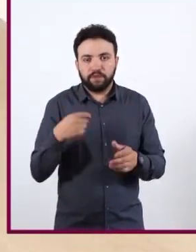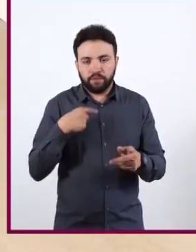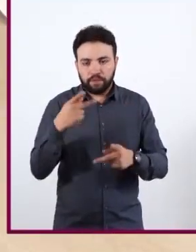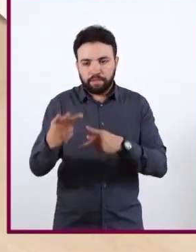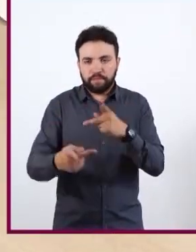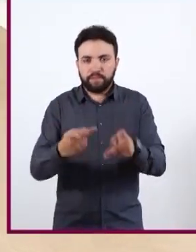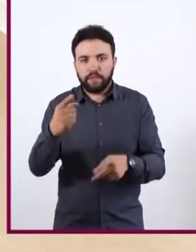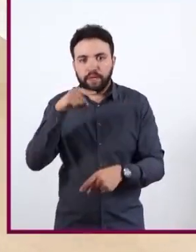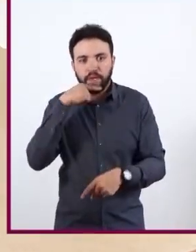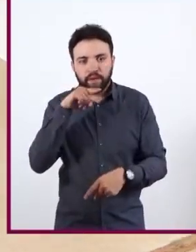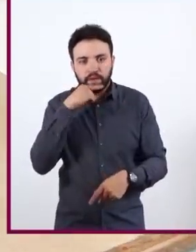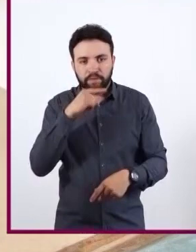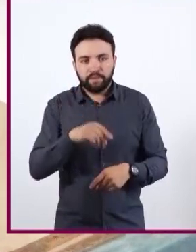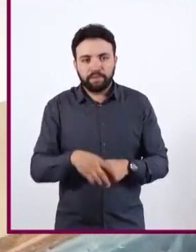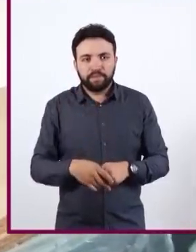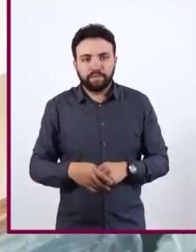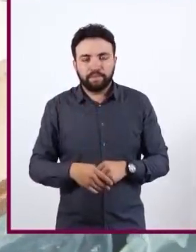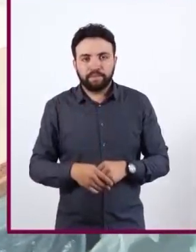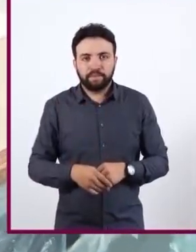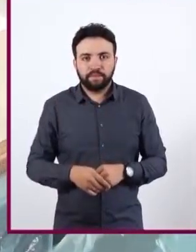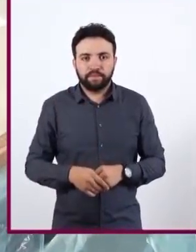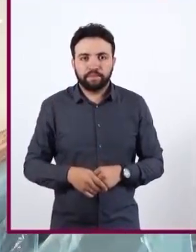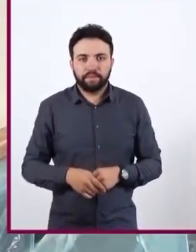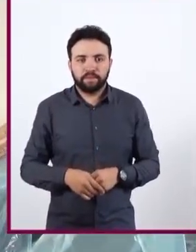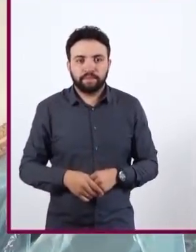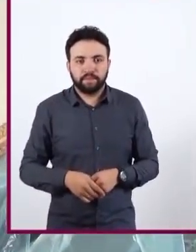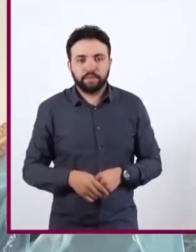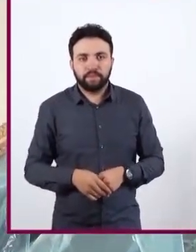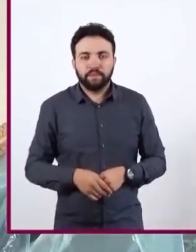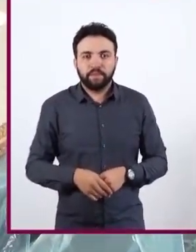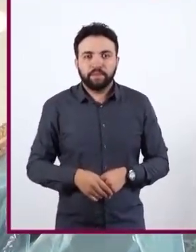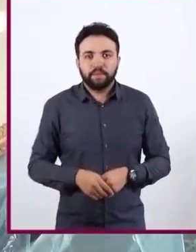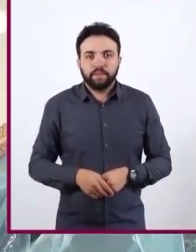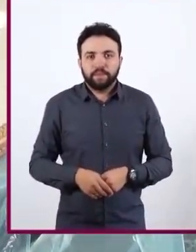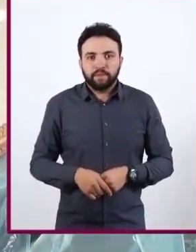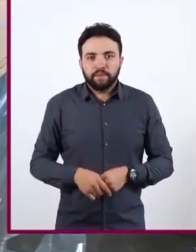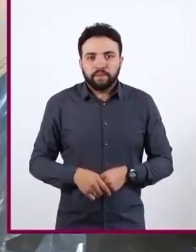ver, te voy a prestar este lápiz a ti. Sí, gracias. Sí.